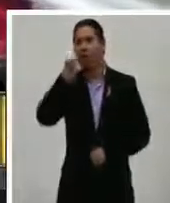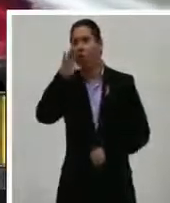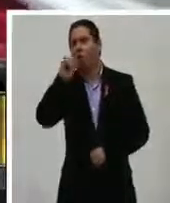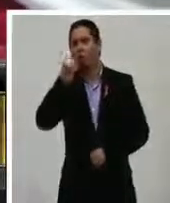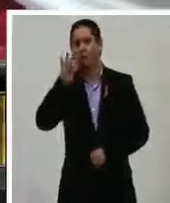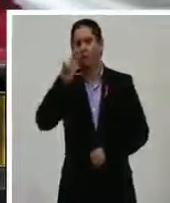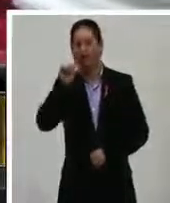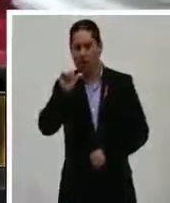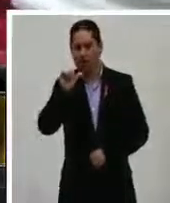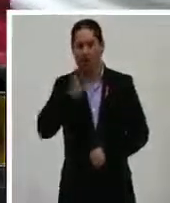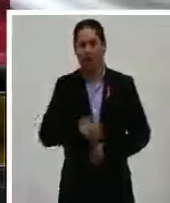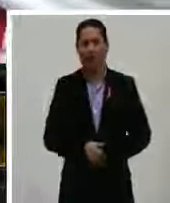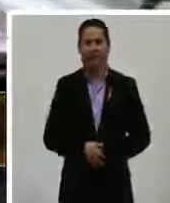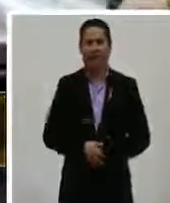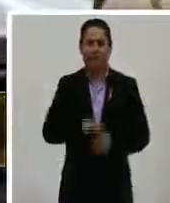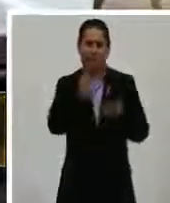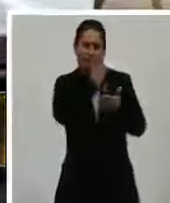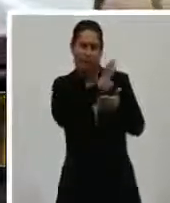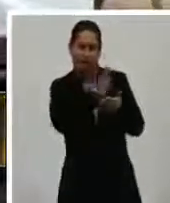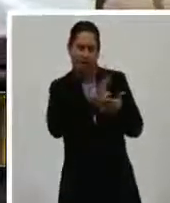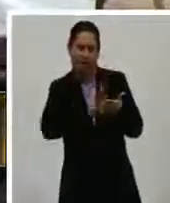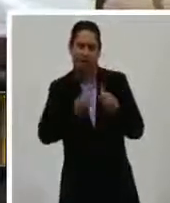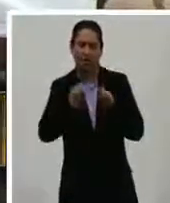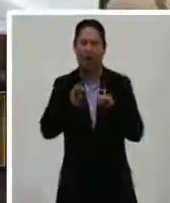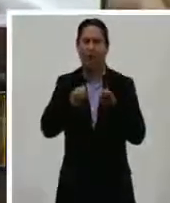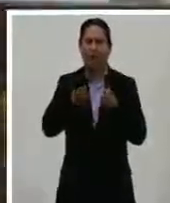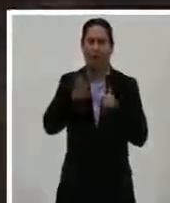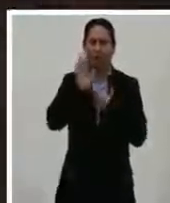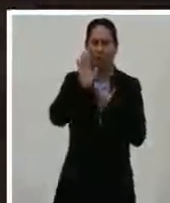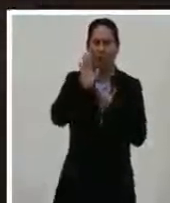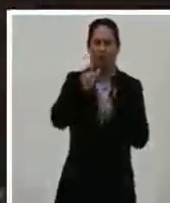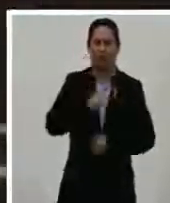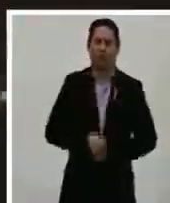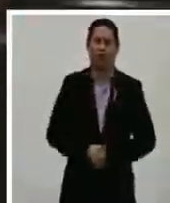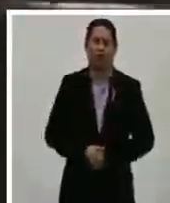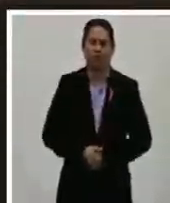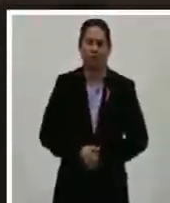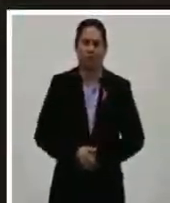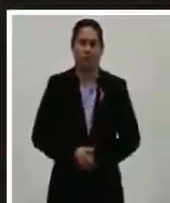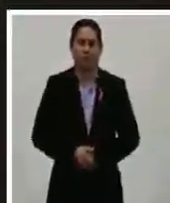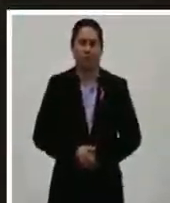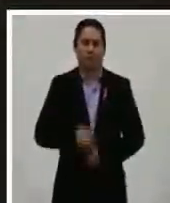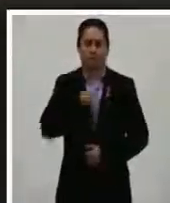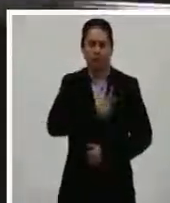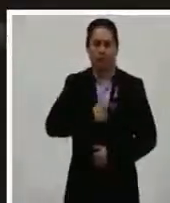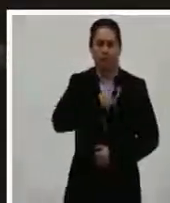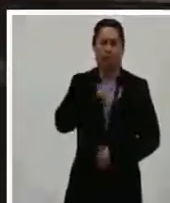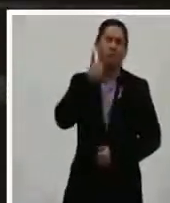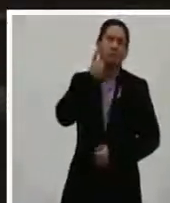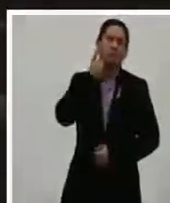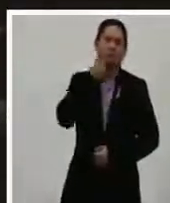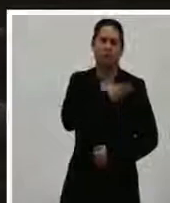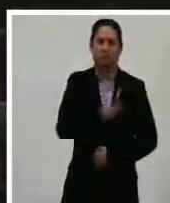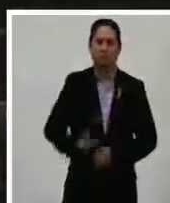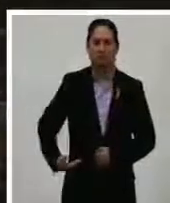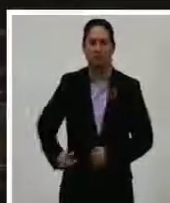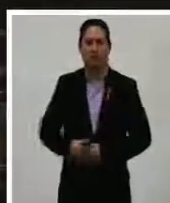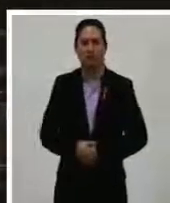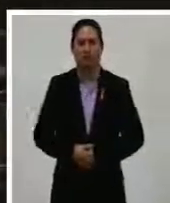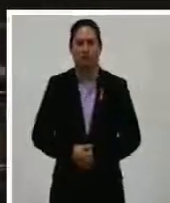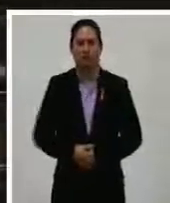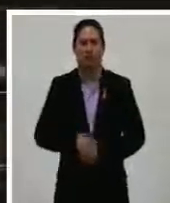mechón lópez de lectura al oficio de remisión con gusto diputado presidente